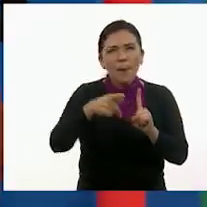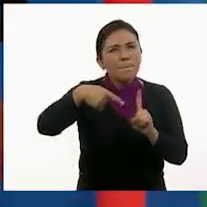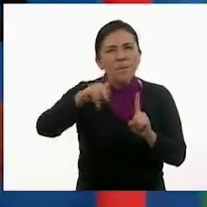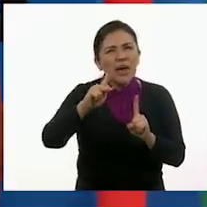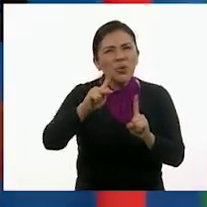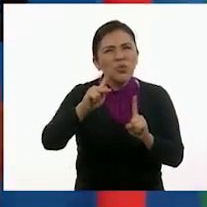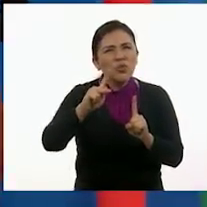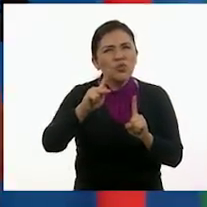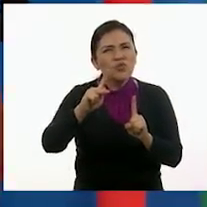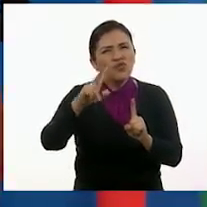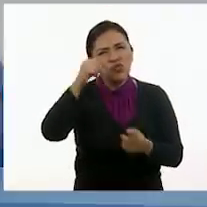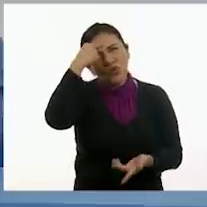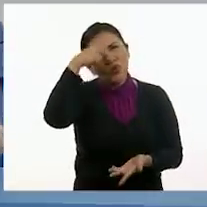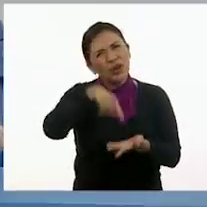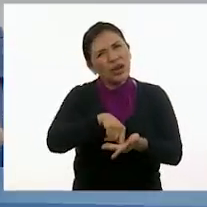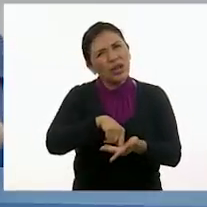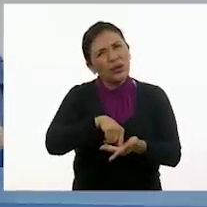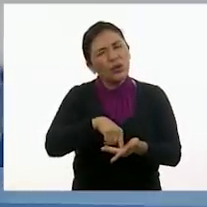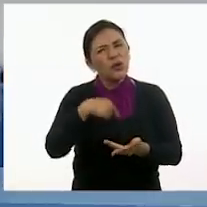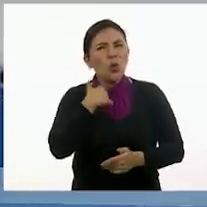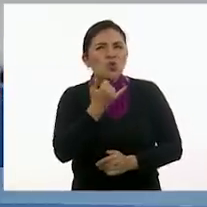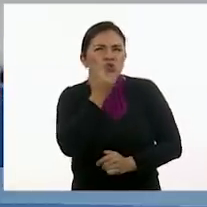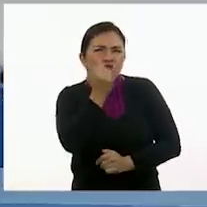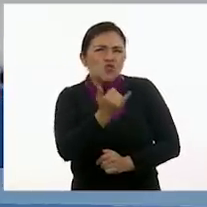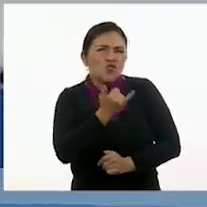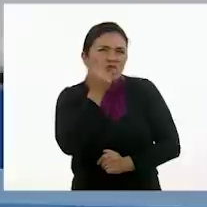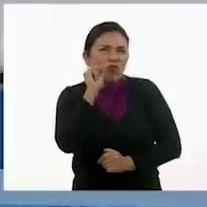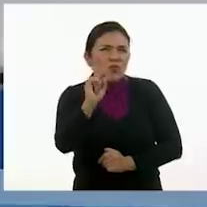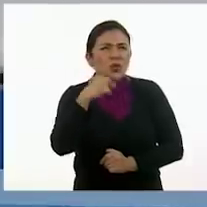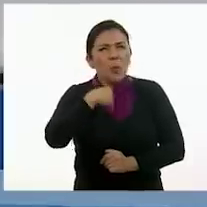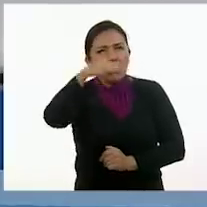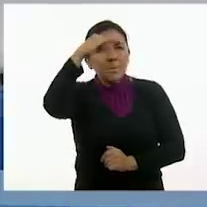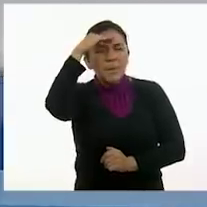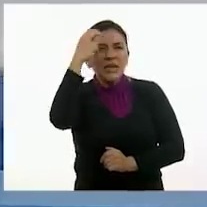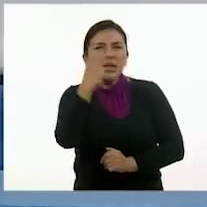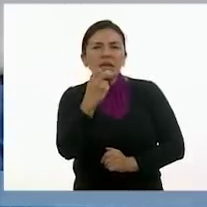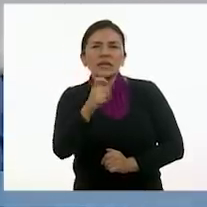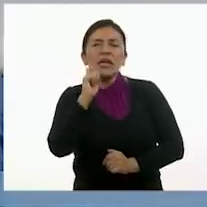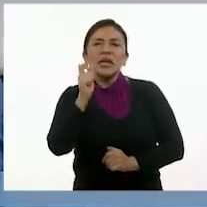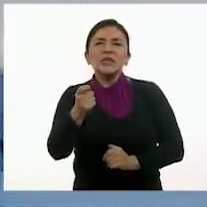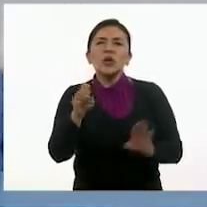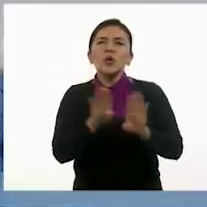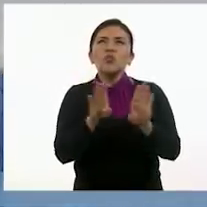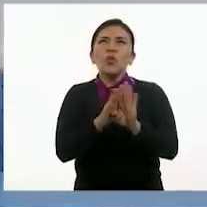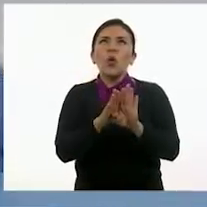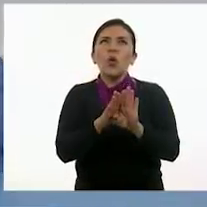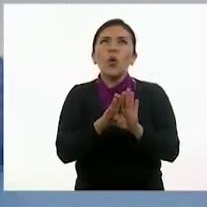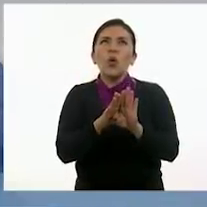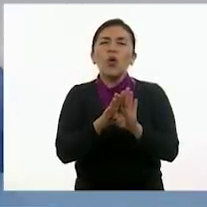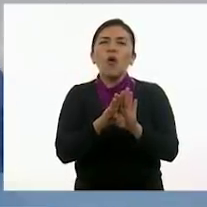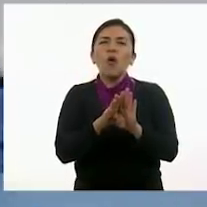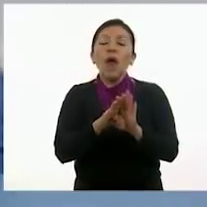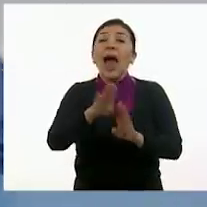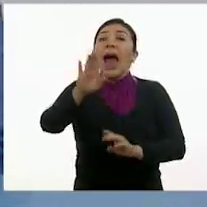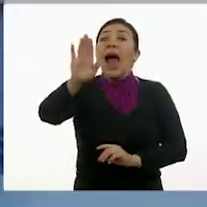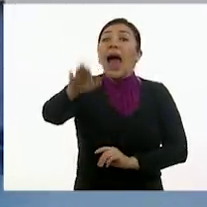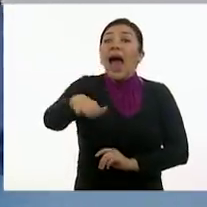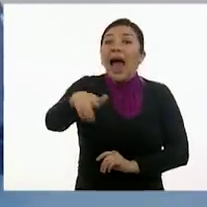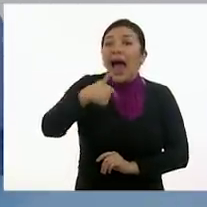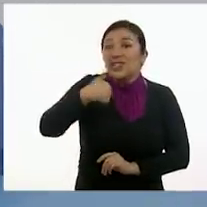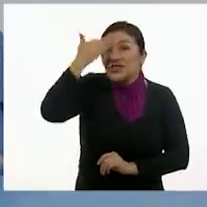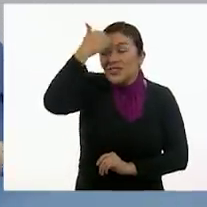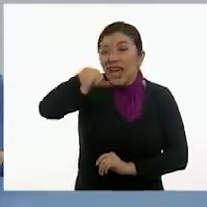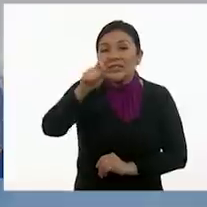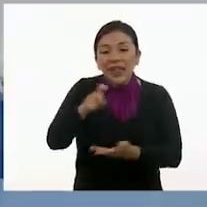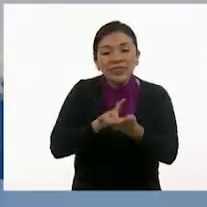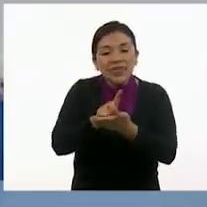tú qué opinas, Raúl? Yo me confundí un poco porque creí que era el de... Ah, ya sé, ¿cuál es, maestra?